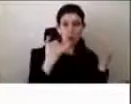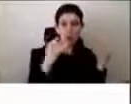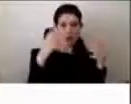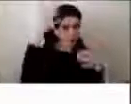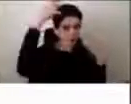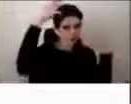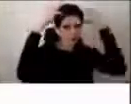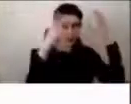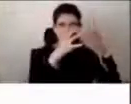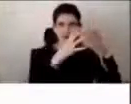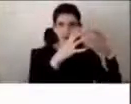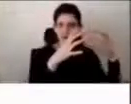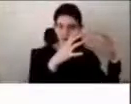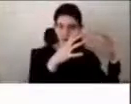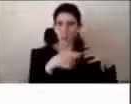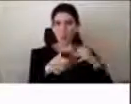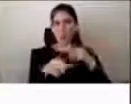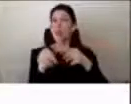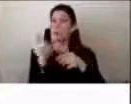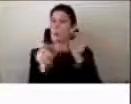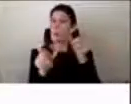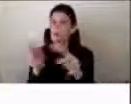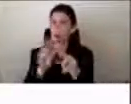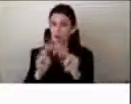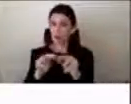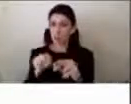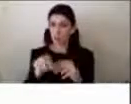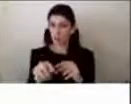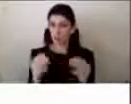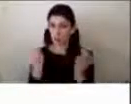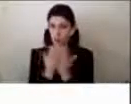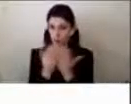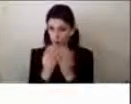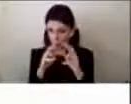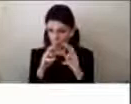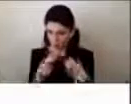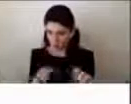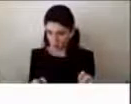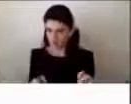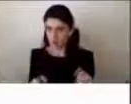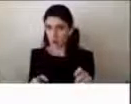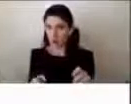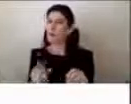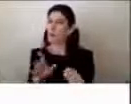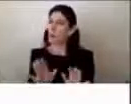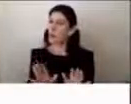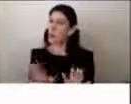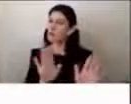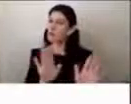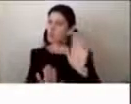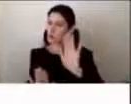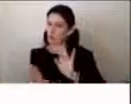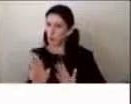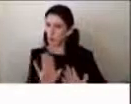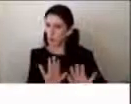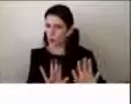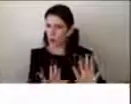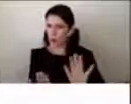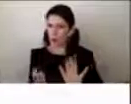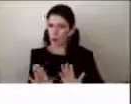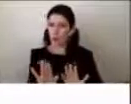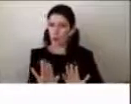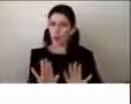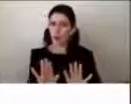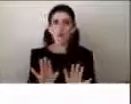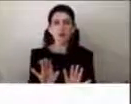2017. Son bien prudentes en explicitar la importancia de evitar inferencias causales a partir de estos